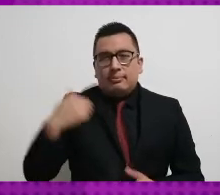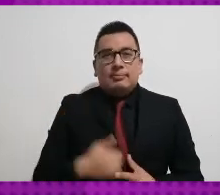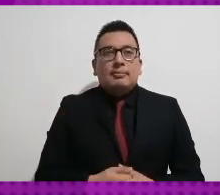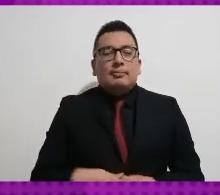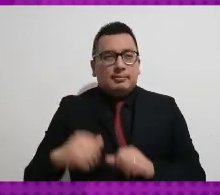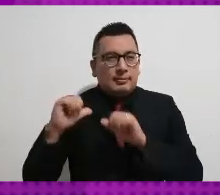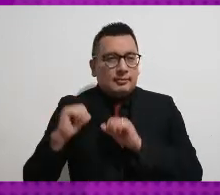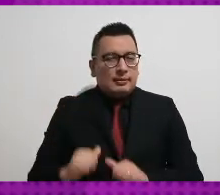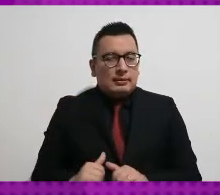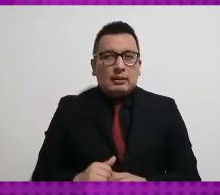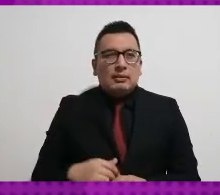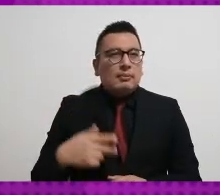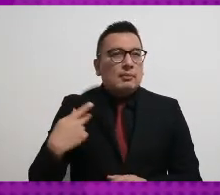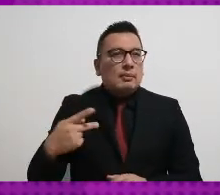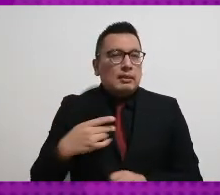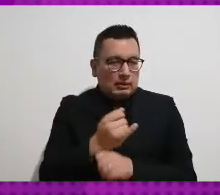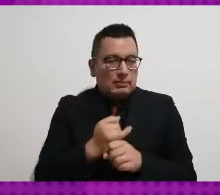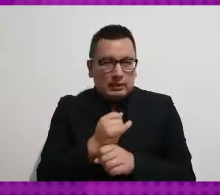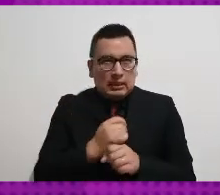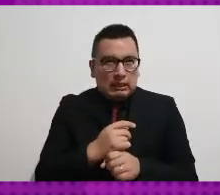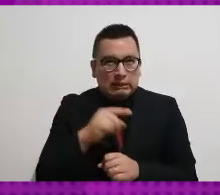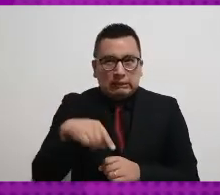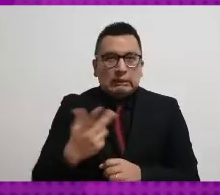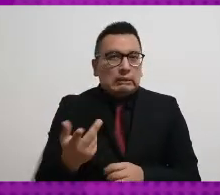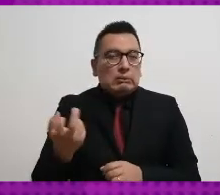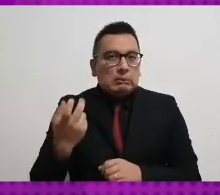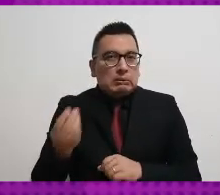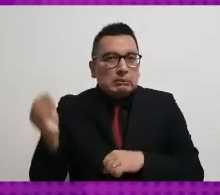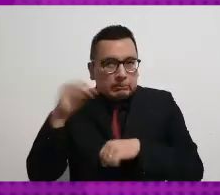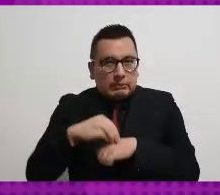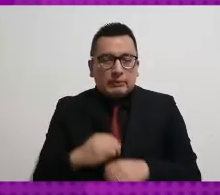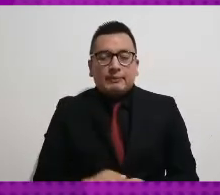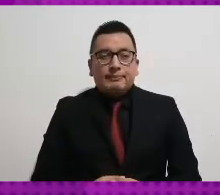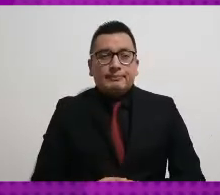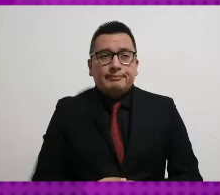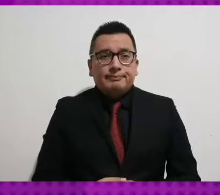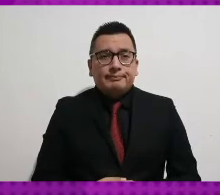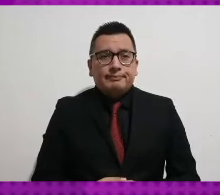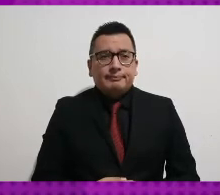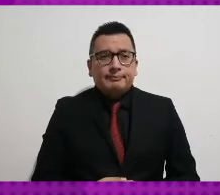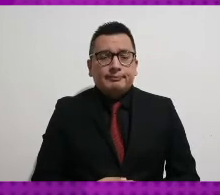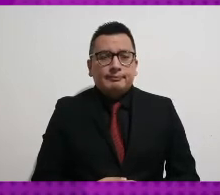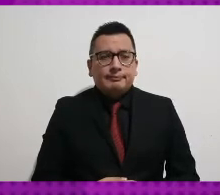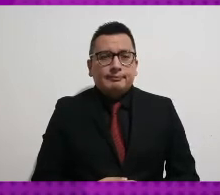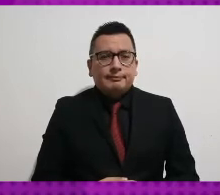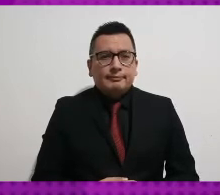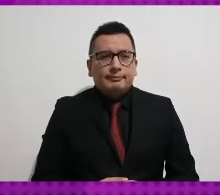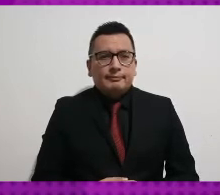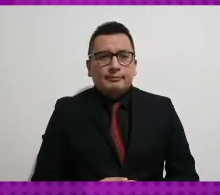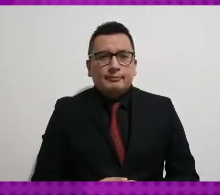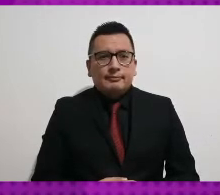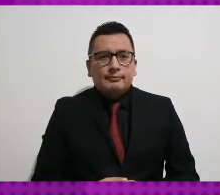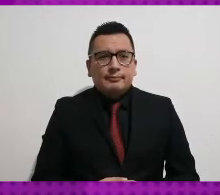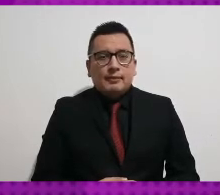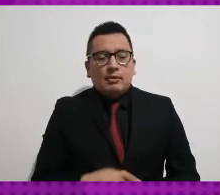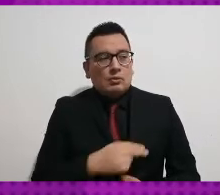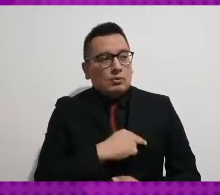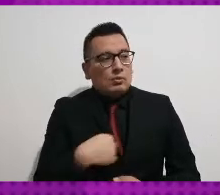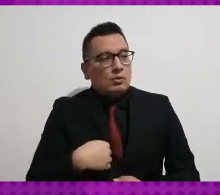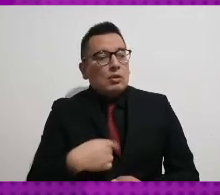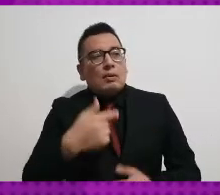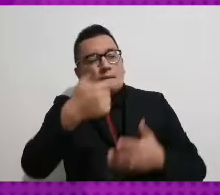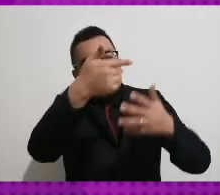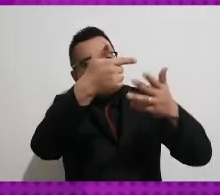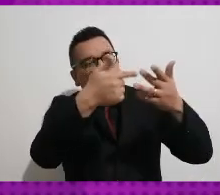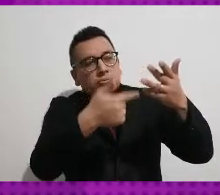su momento la autoridad investigadora de este órgano interno de control. Entonces, de entrada podemos ver aquí el fundamento por el cual